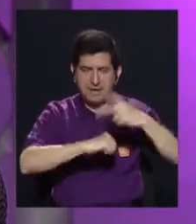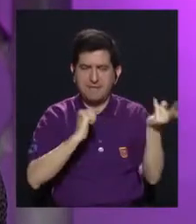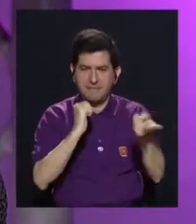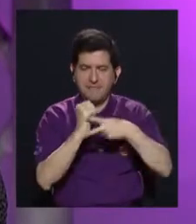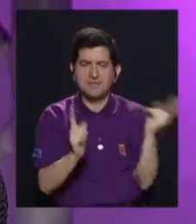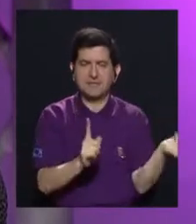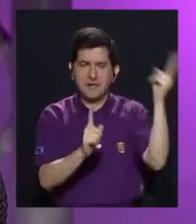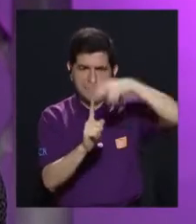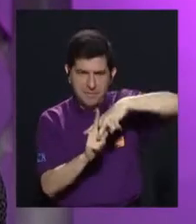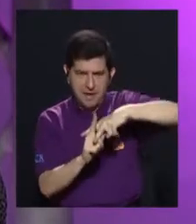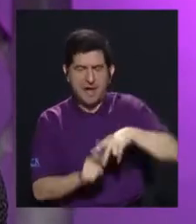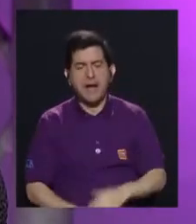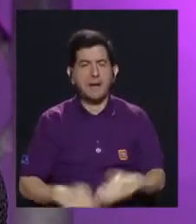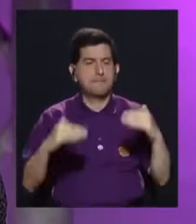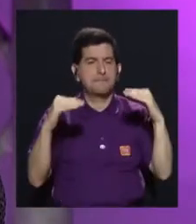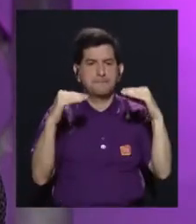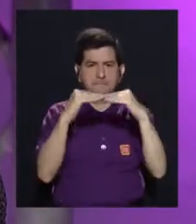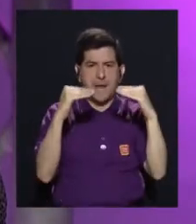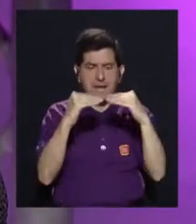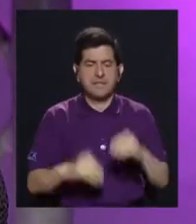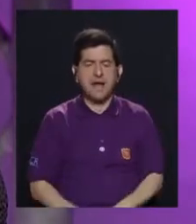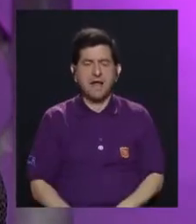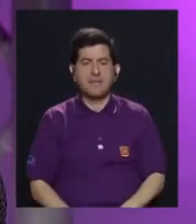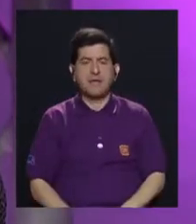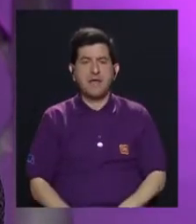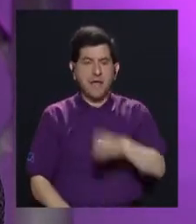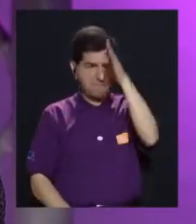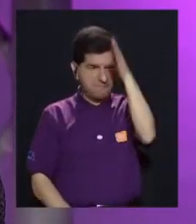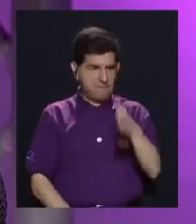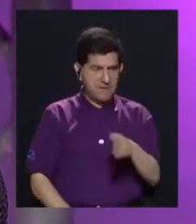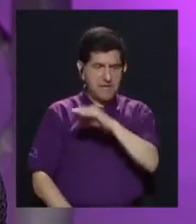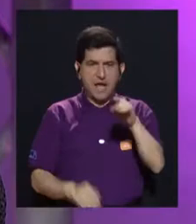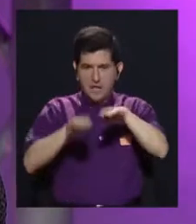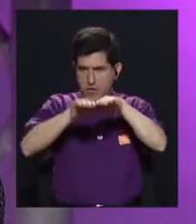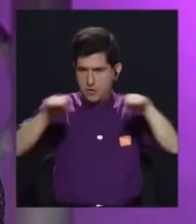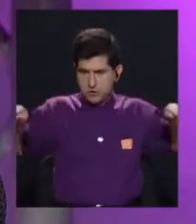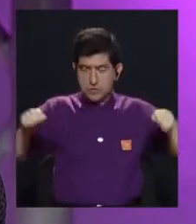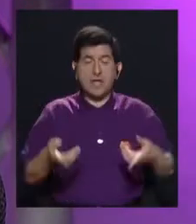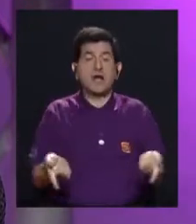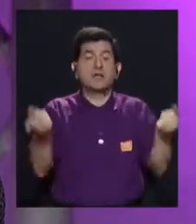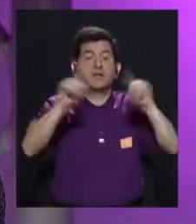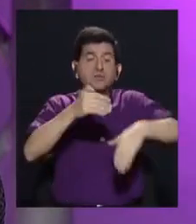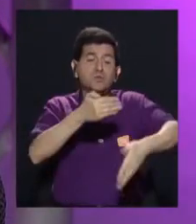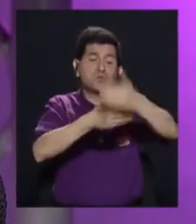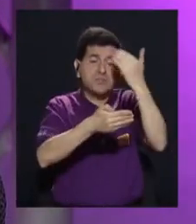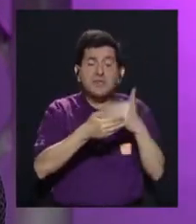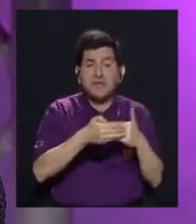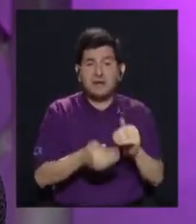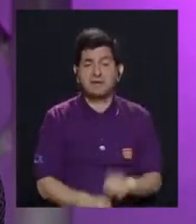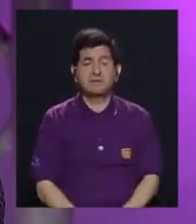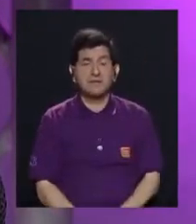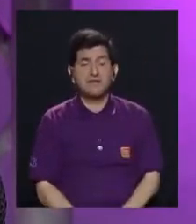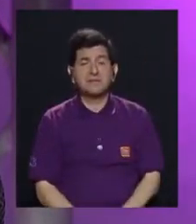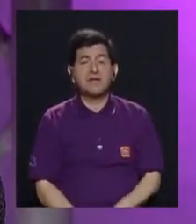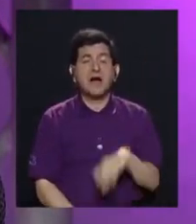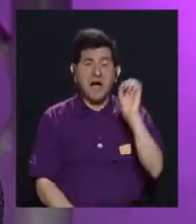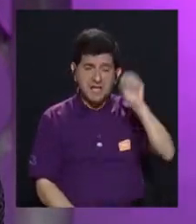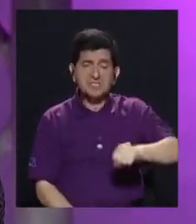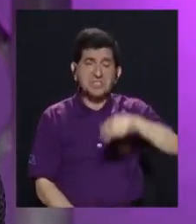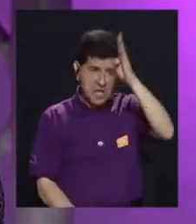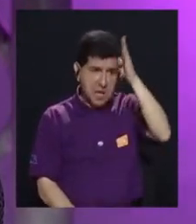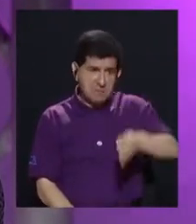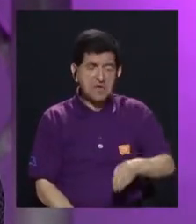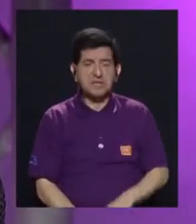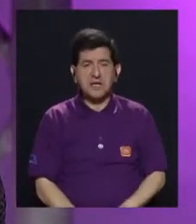implementa tanto paridad vertical como horizontal porque lo que estaba sucediendo es que claro había paridad vertical es decir